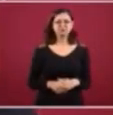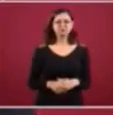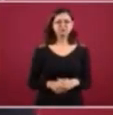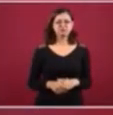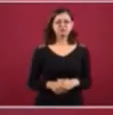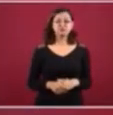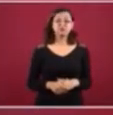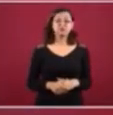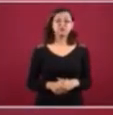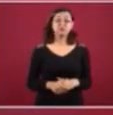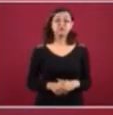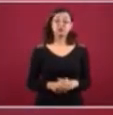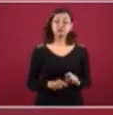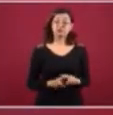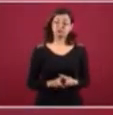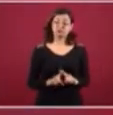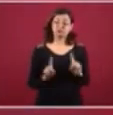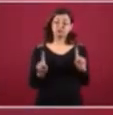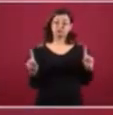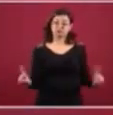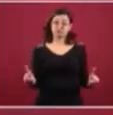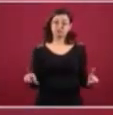Eso es la diferencia.